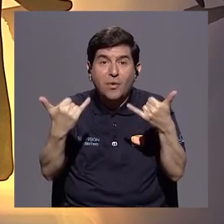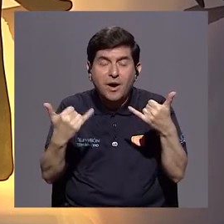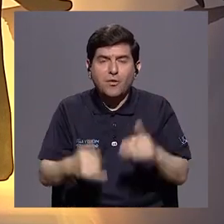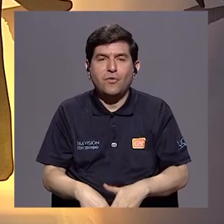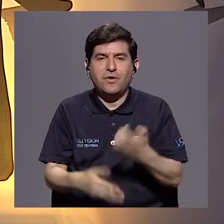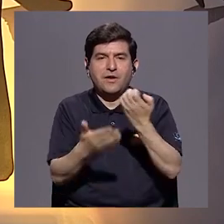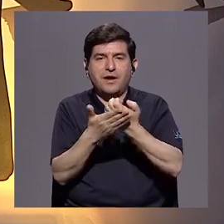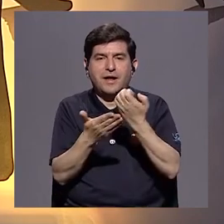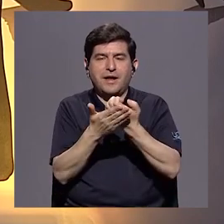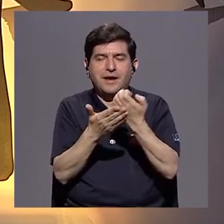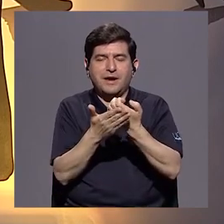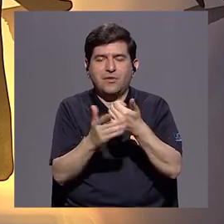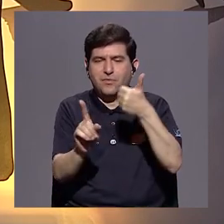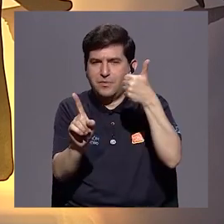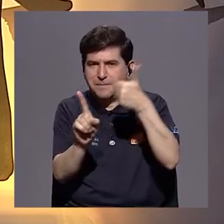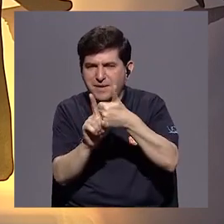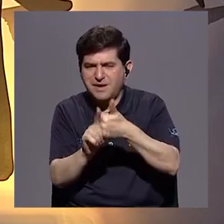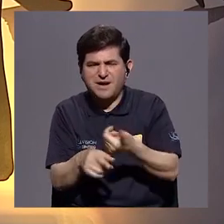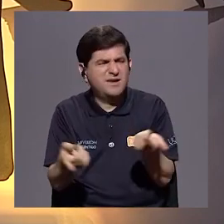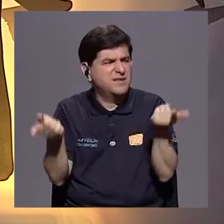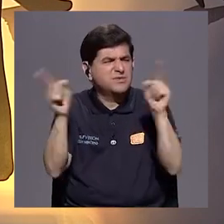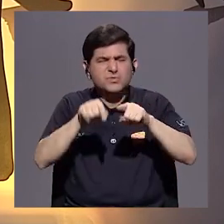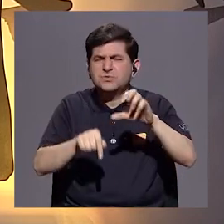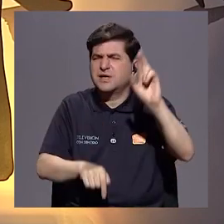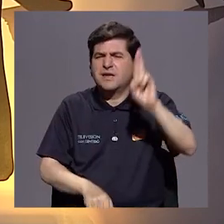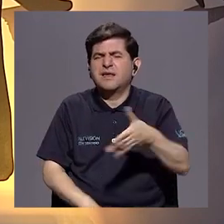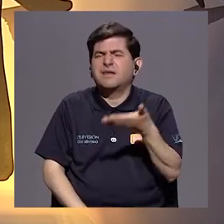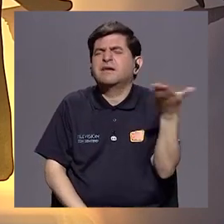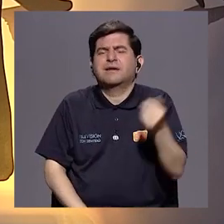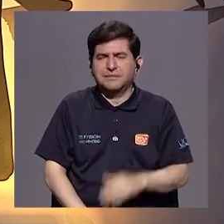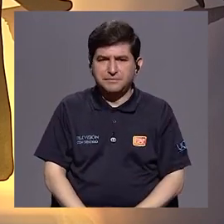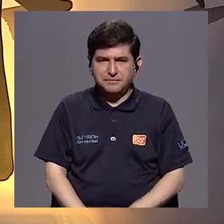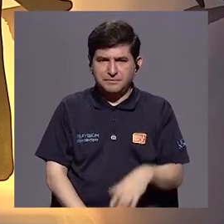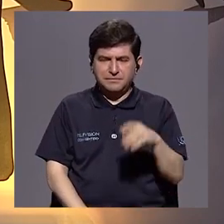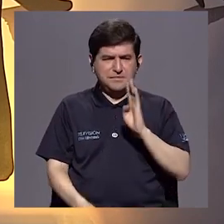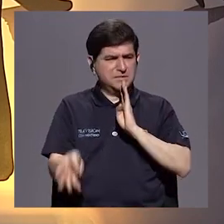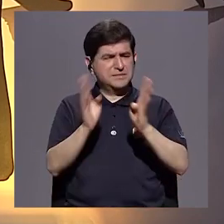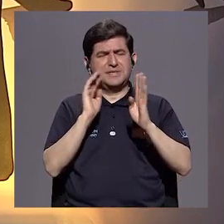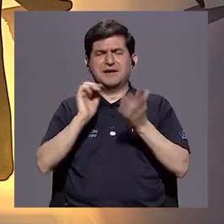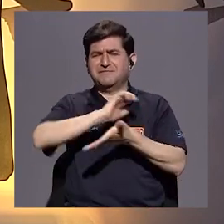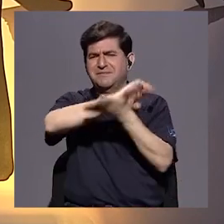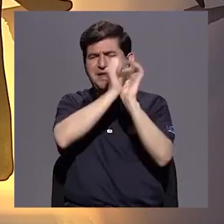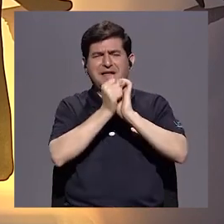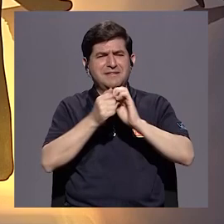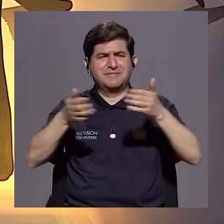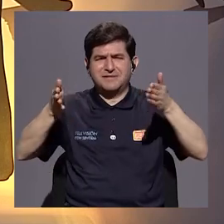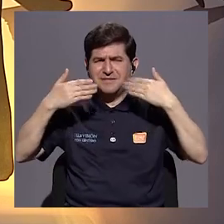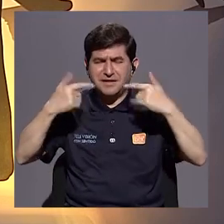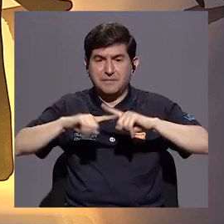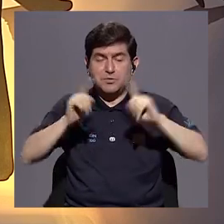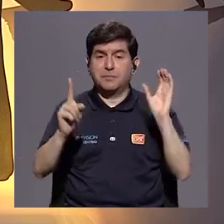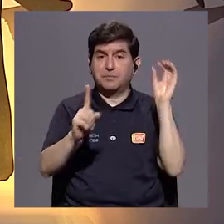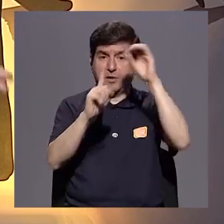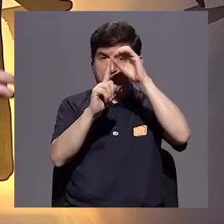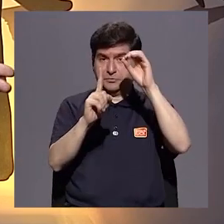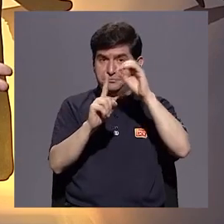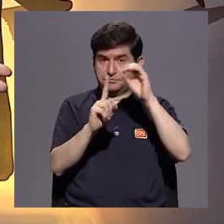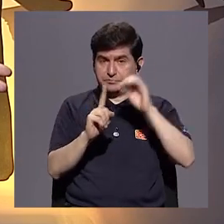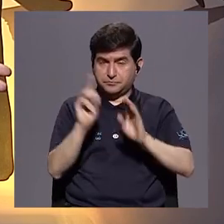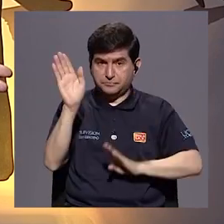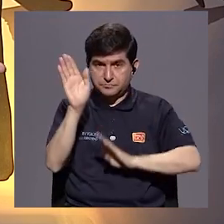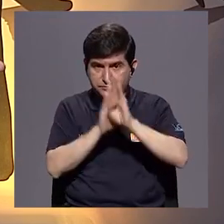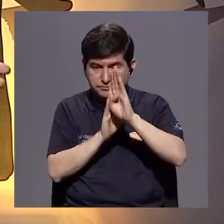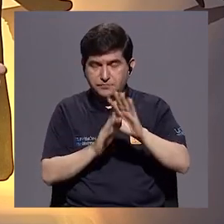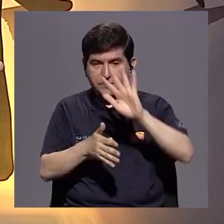ahora en el marco de la economía costarricense qué pasa en la economía costarricense tanto se habla de cambio climático pero los objetivos